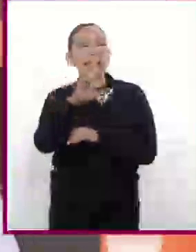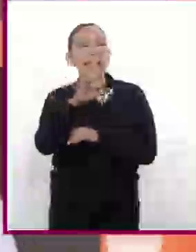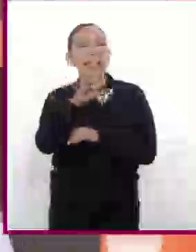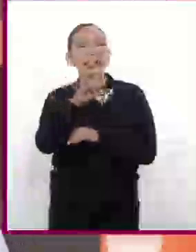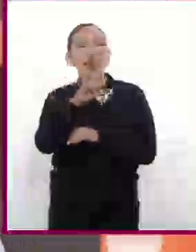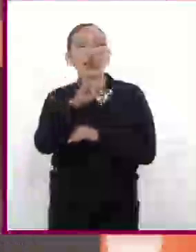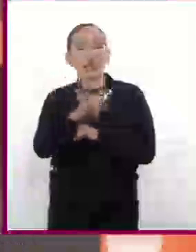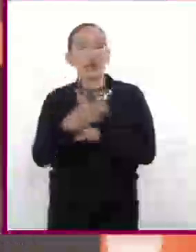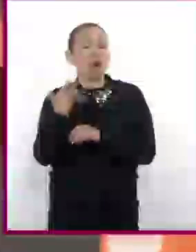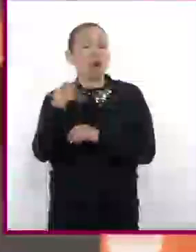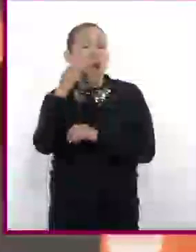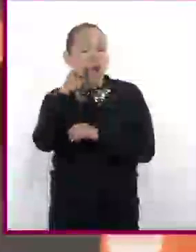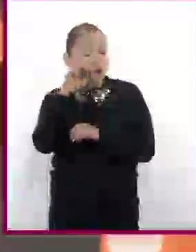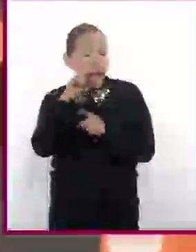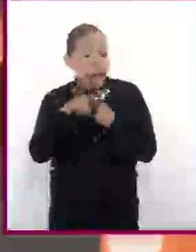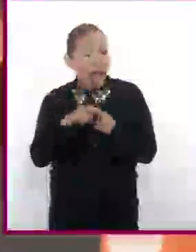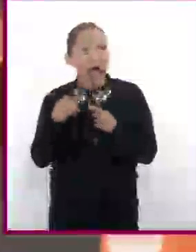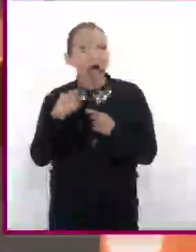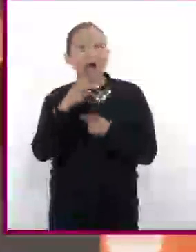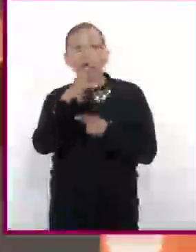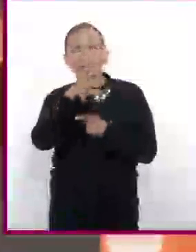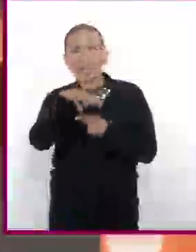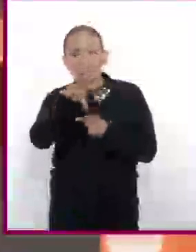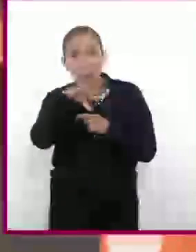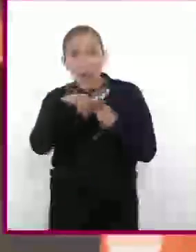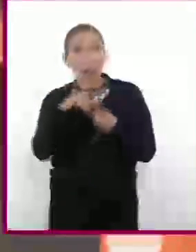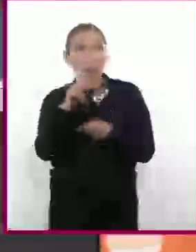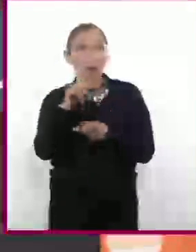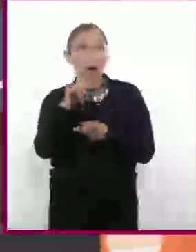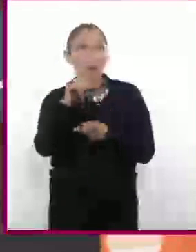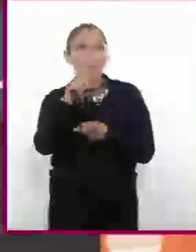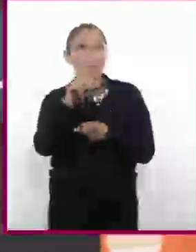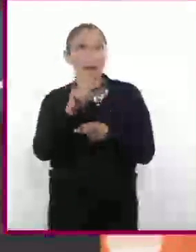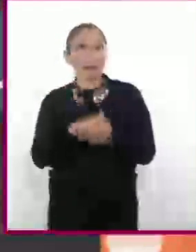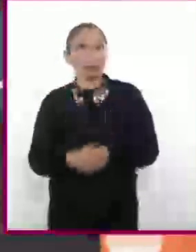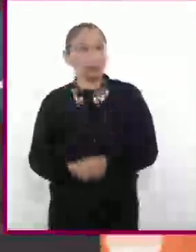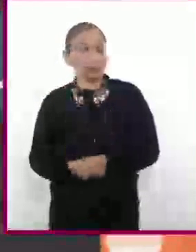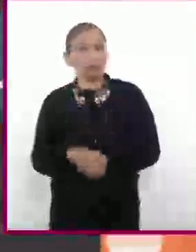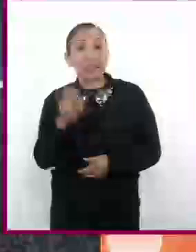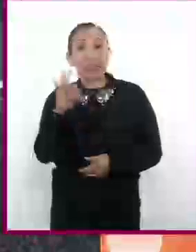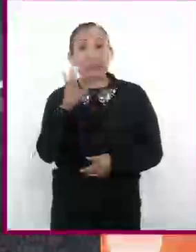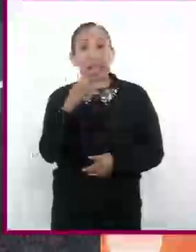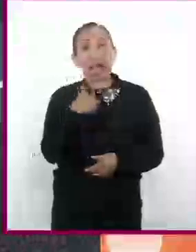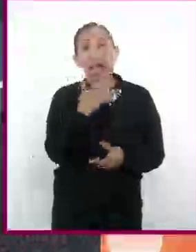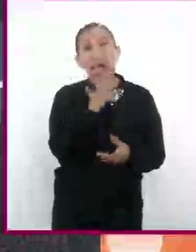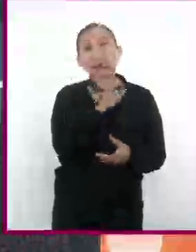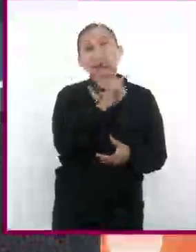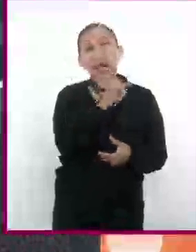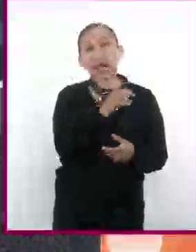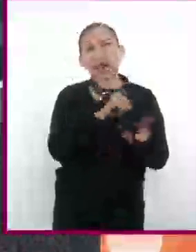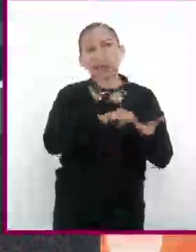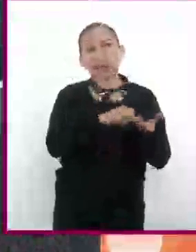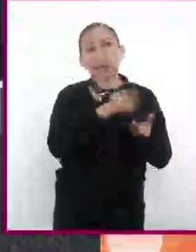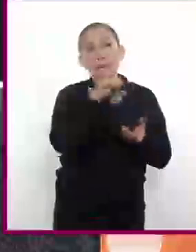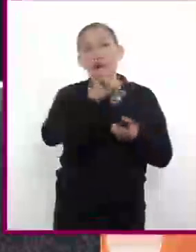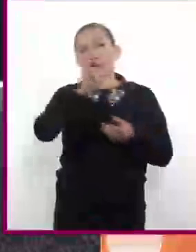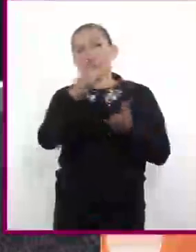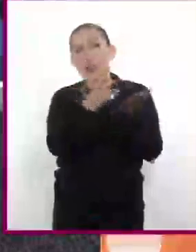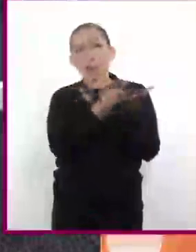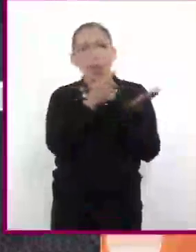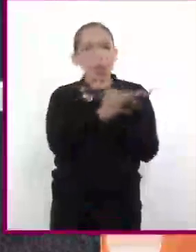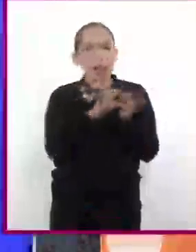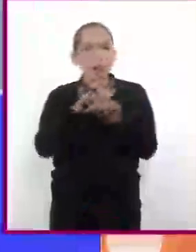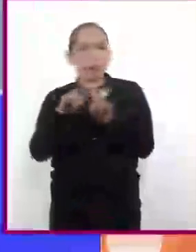el jugo de una naranja, una cebolla o una papa. Y si en lugar del estaño del sacapuntas uso otra